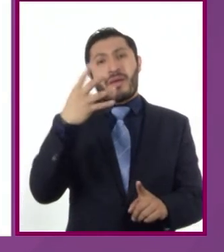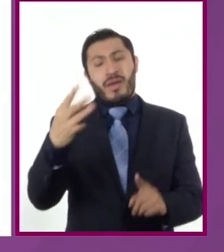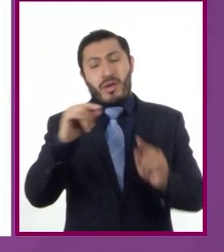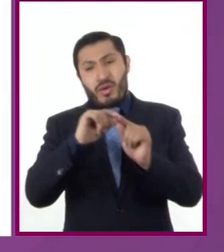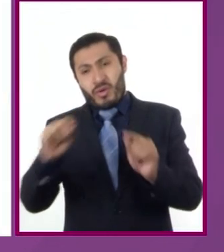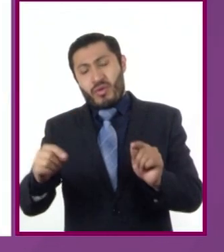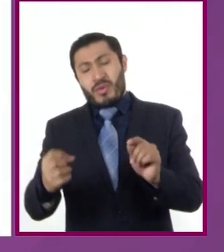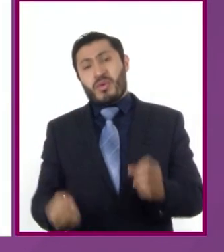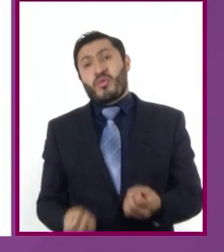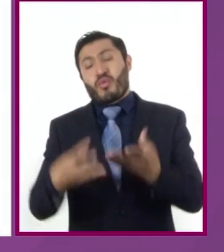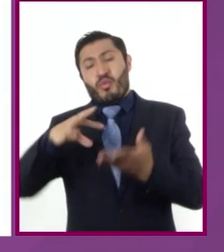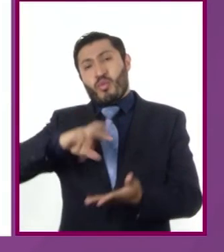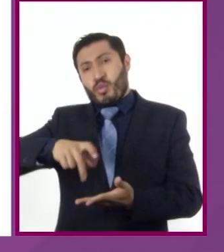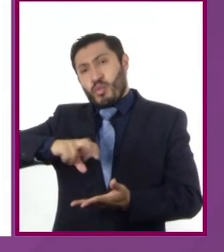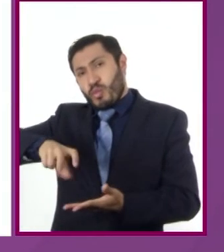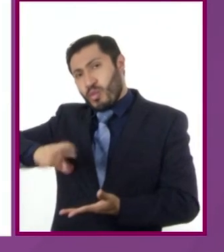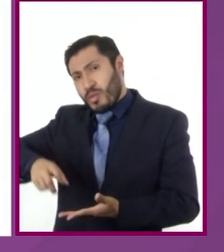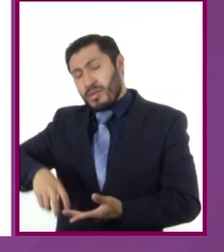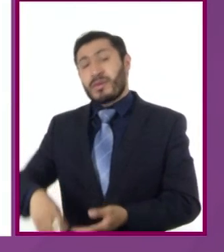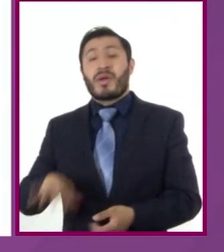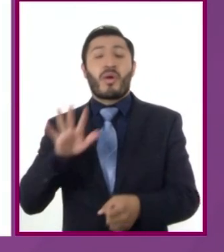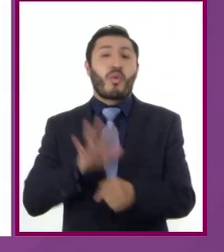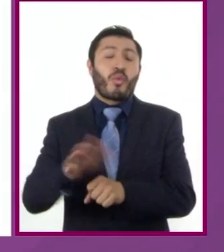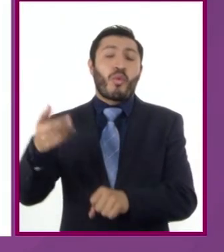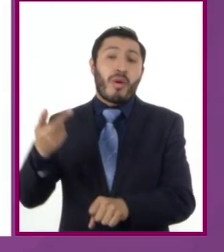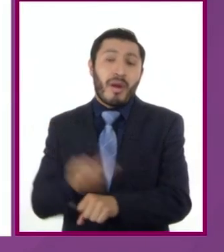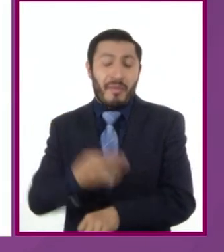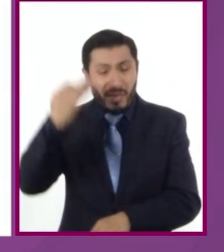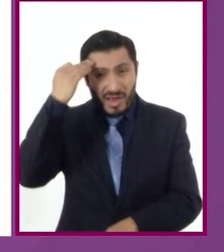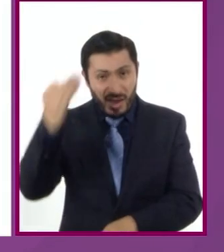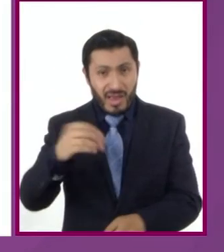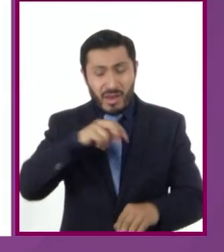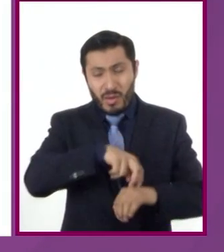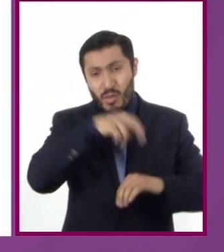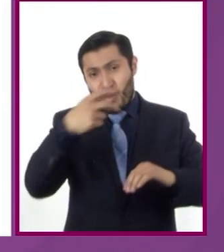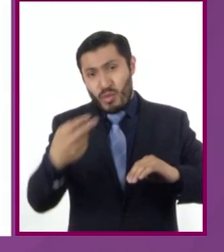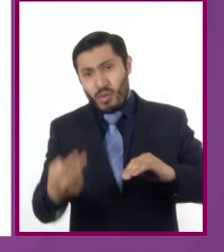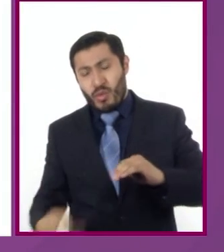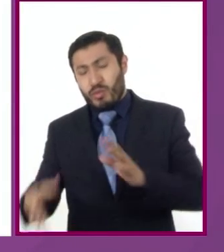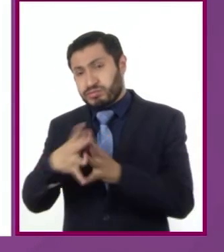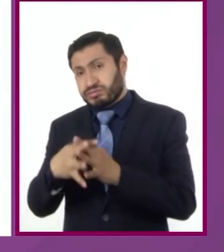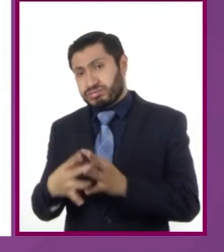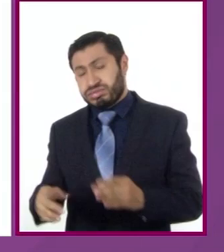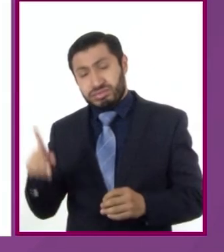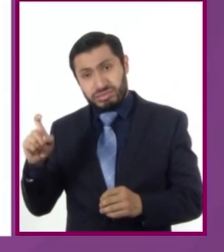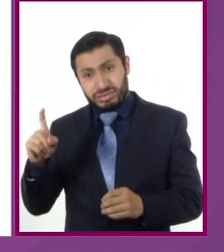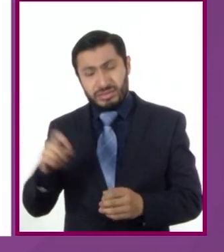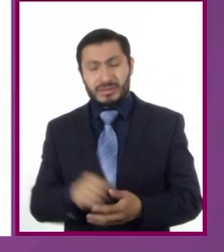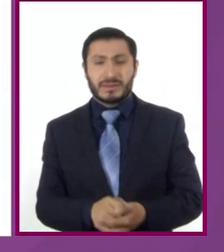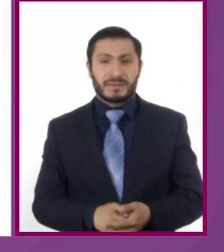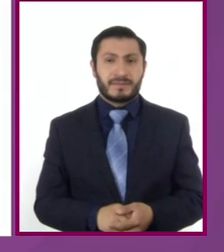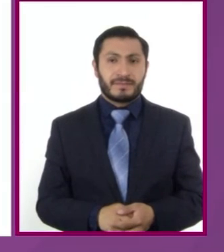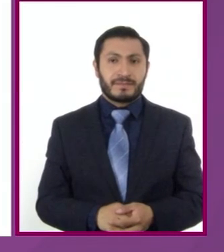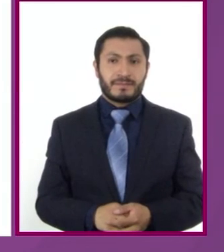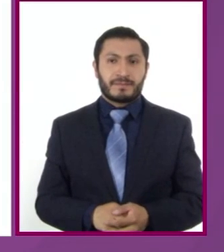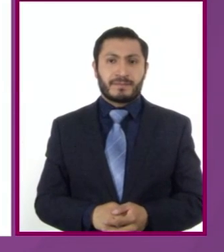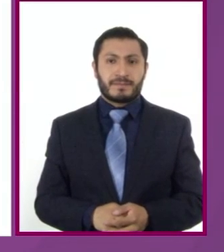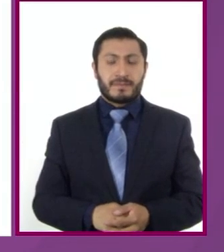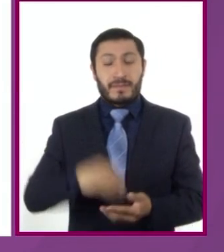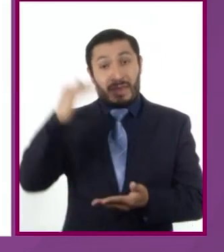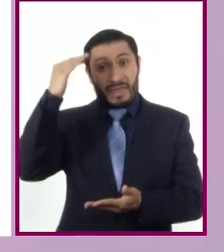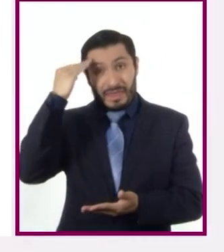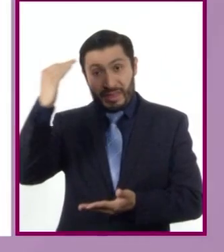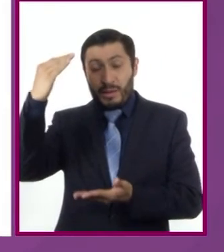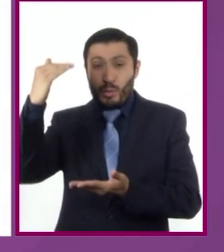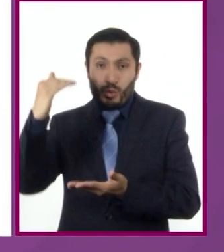la cantidad de llaves. ¿Qué sucede con el tiempo que tarda la alberca en vaciarse al abrir más llaves?